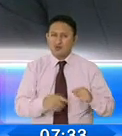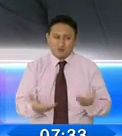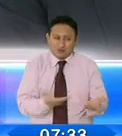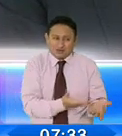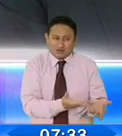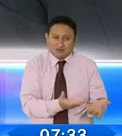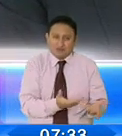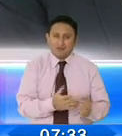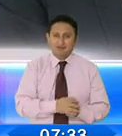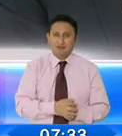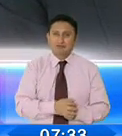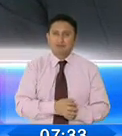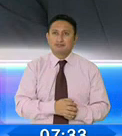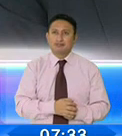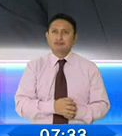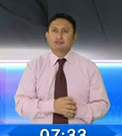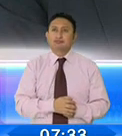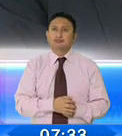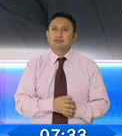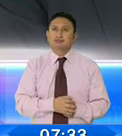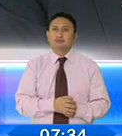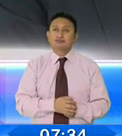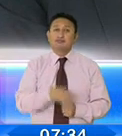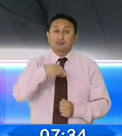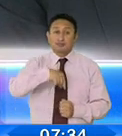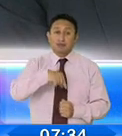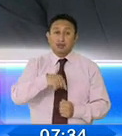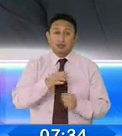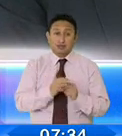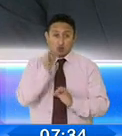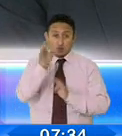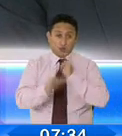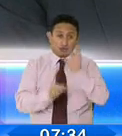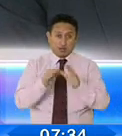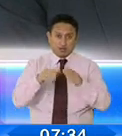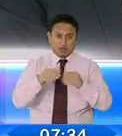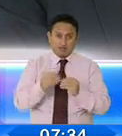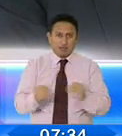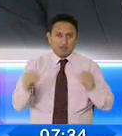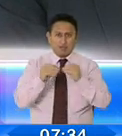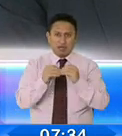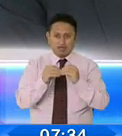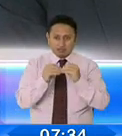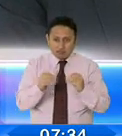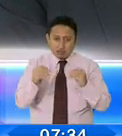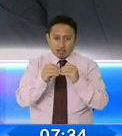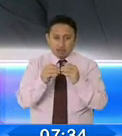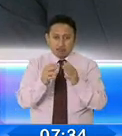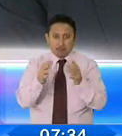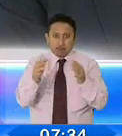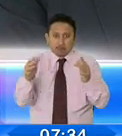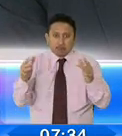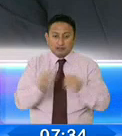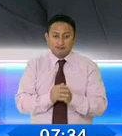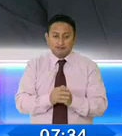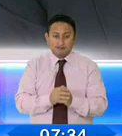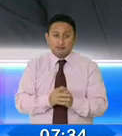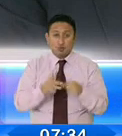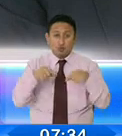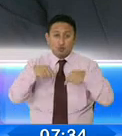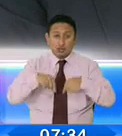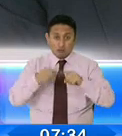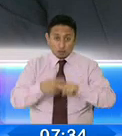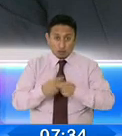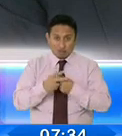Roberto, que siga creciendo el número de contagios. Y de aquí no ha iniciado